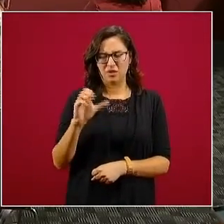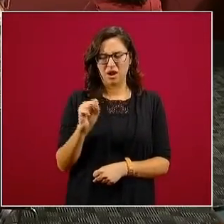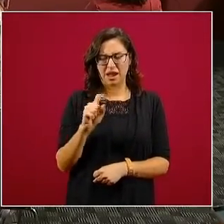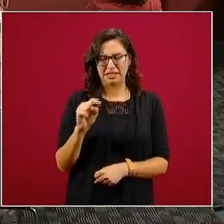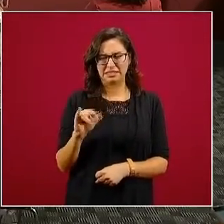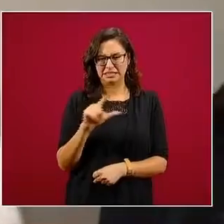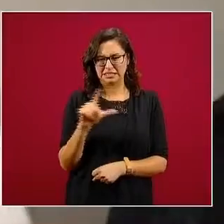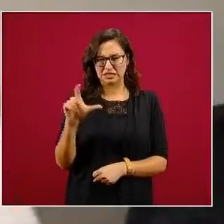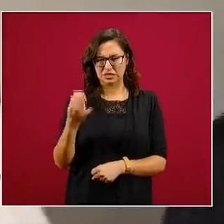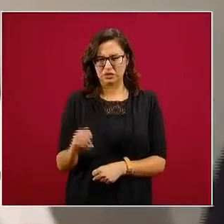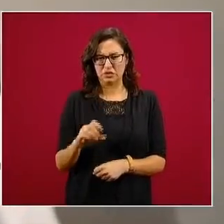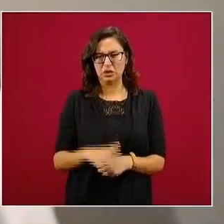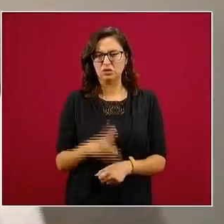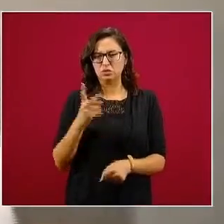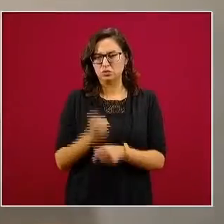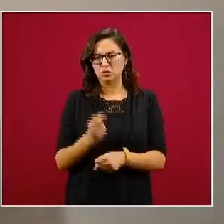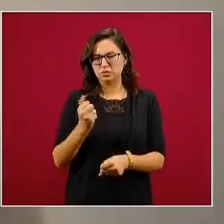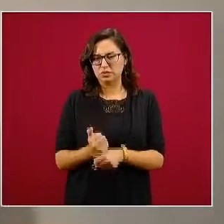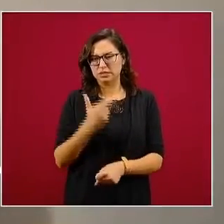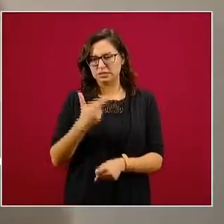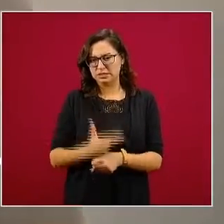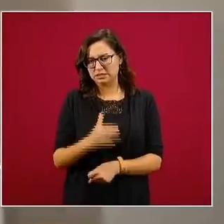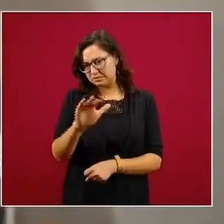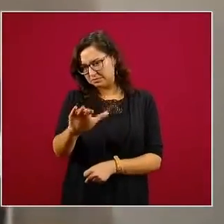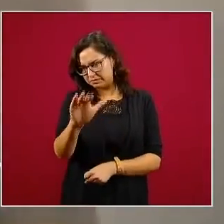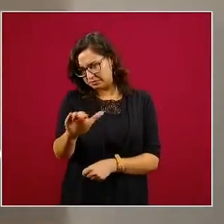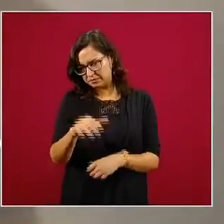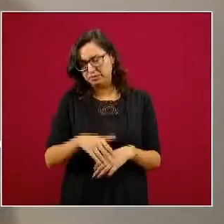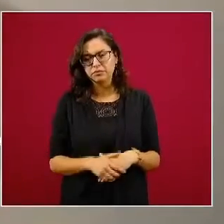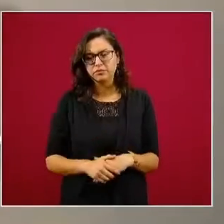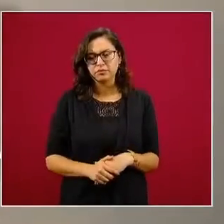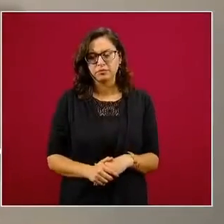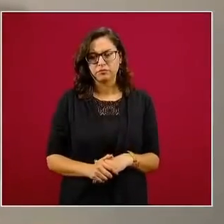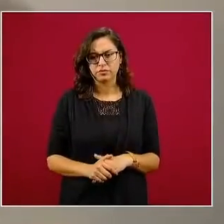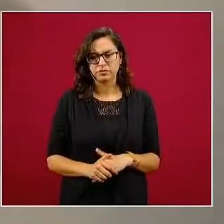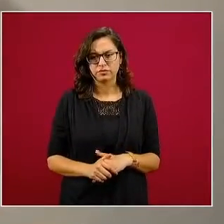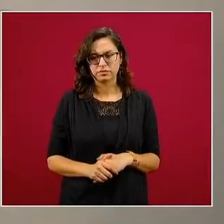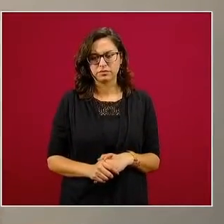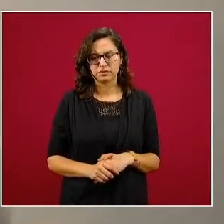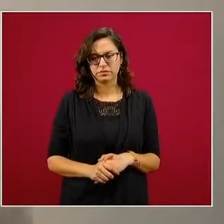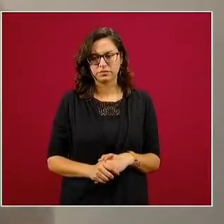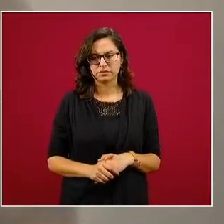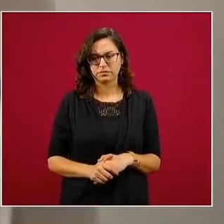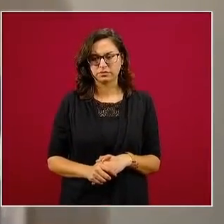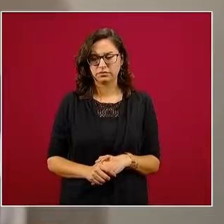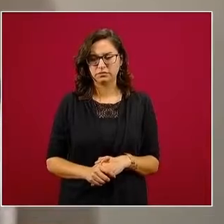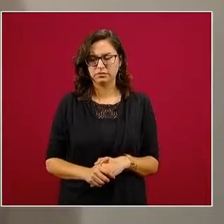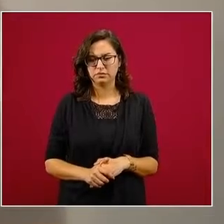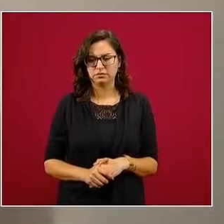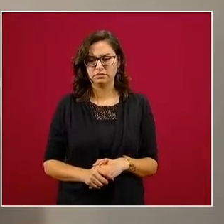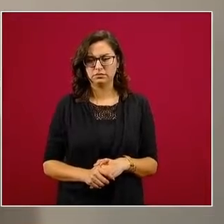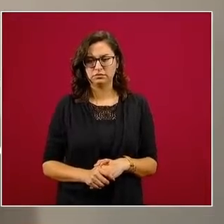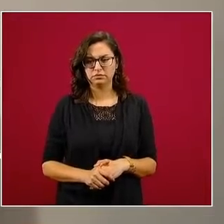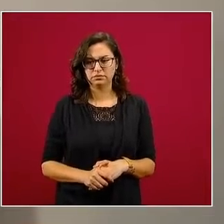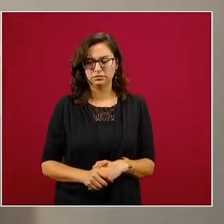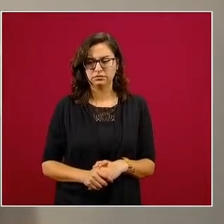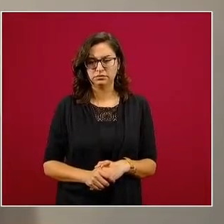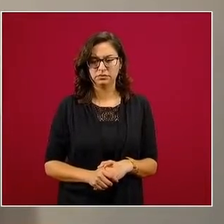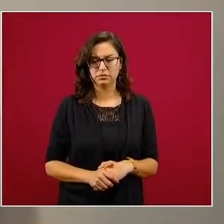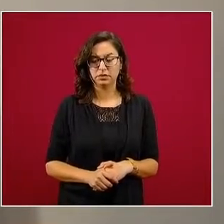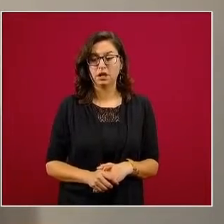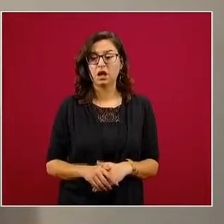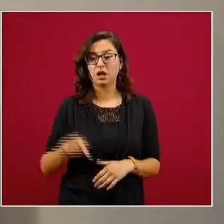particular al Autódromo. Firmamos un convenio con el Hospital Universitario también de intercambio de servicios. Firmamos otro convenio para